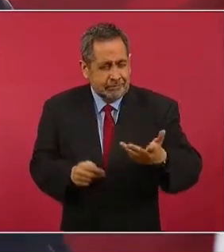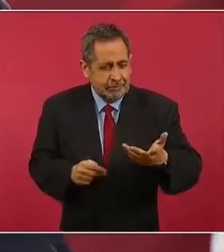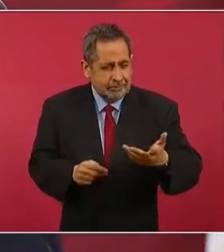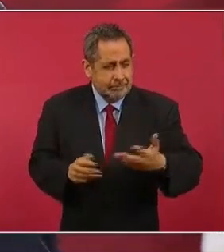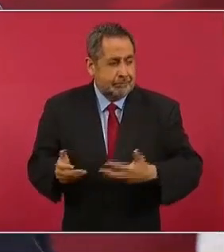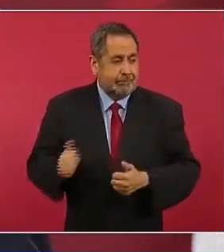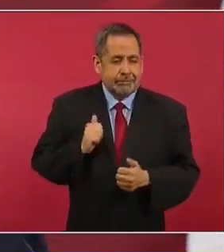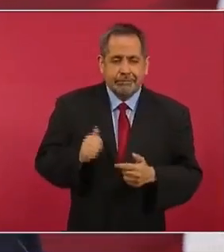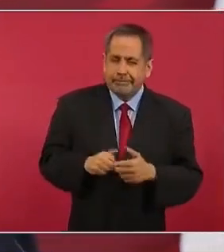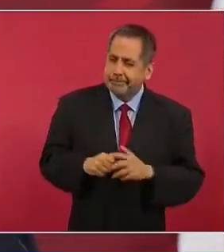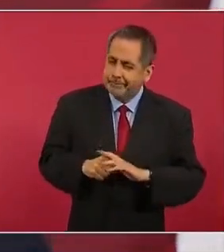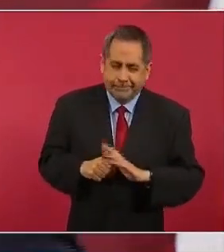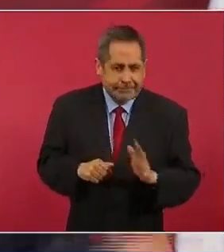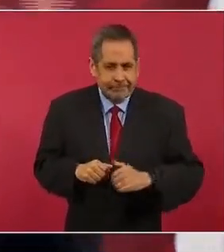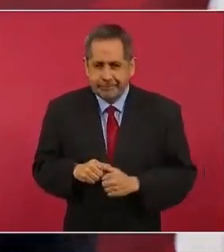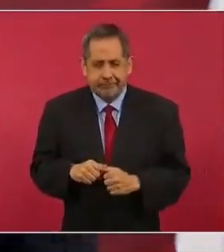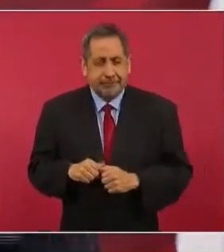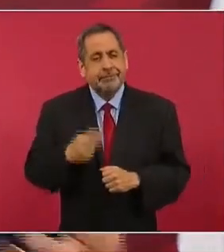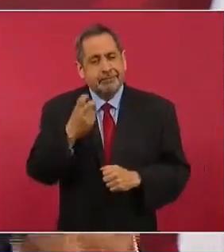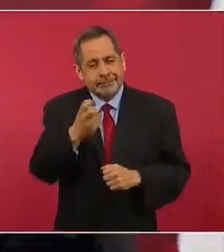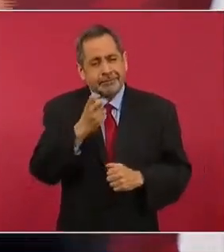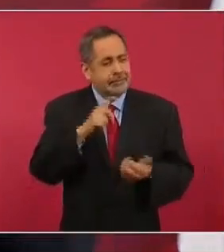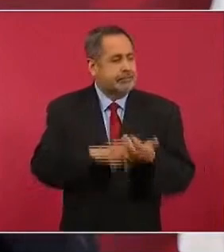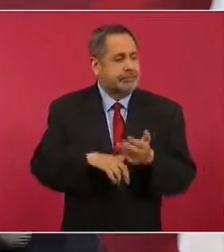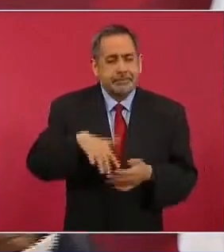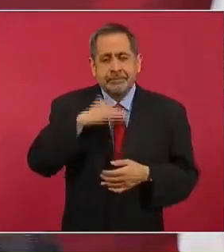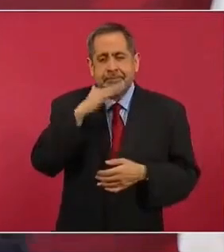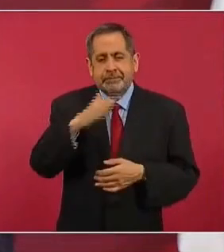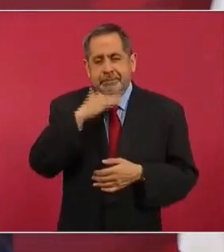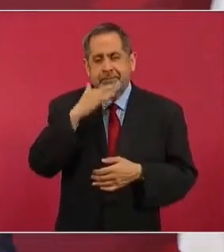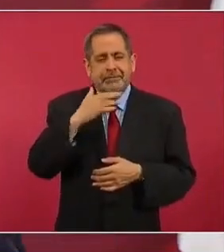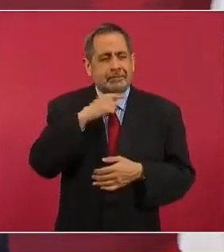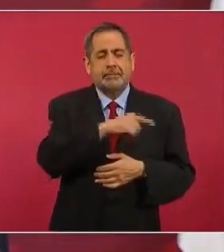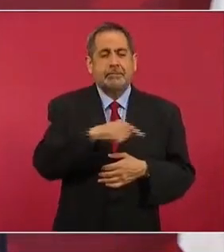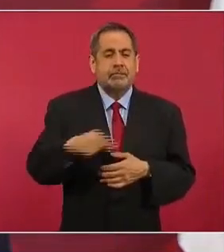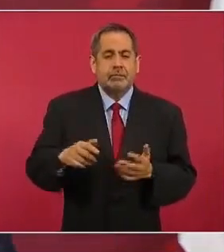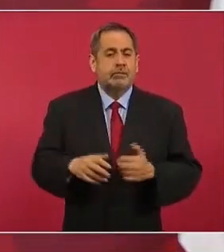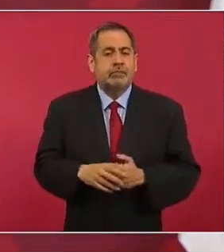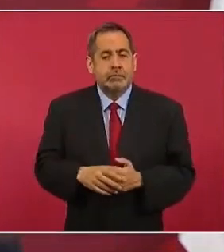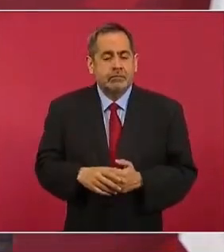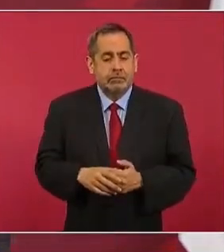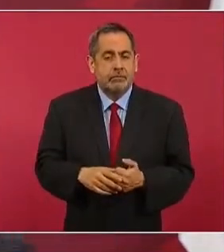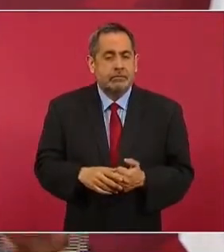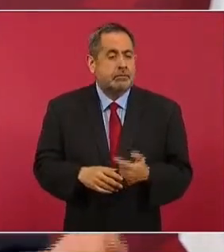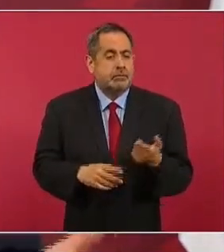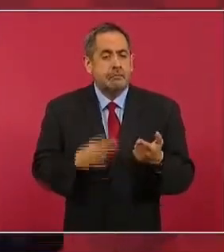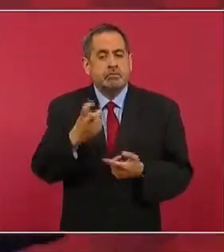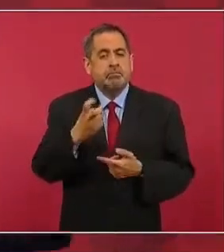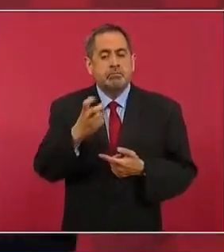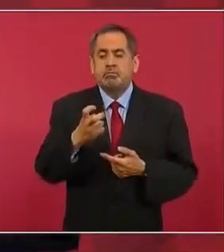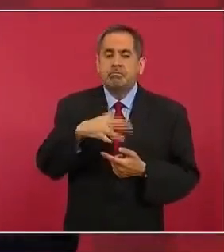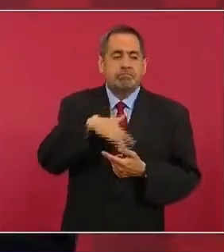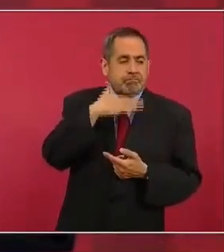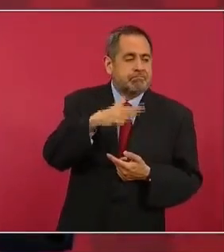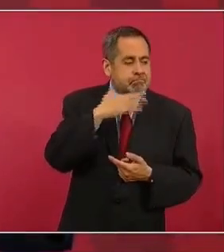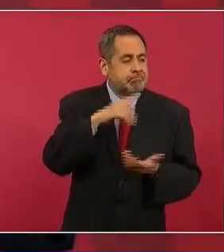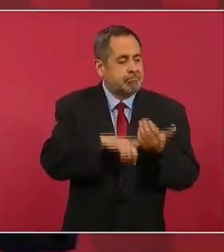Entonces, esa corrupción, pues es lo que le impedía a México